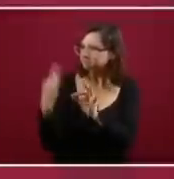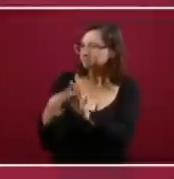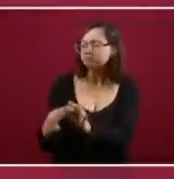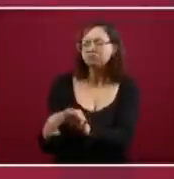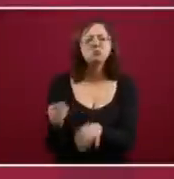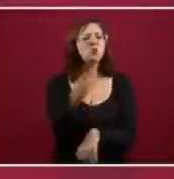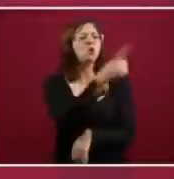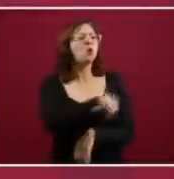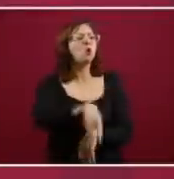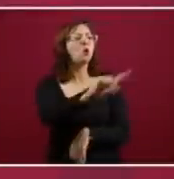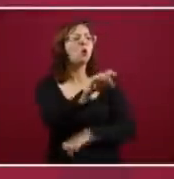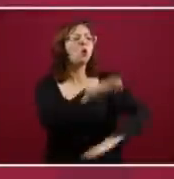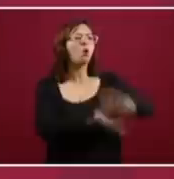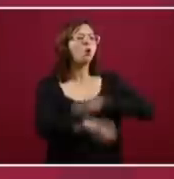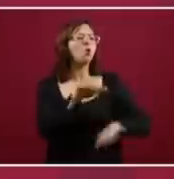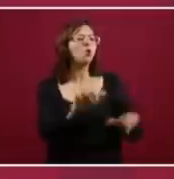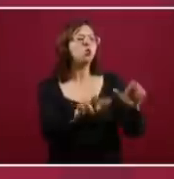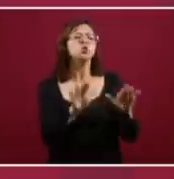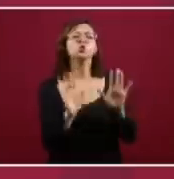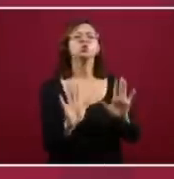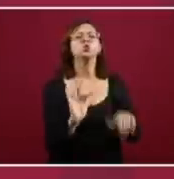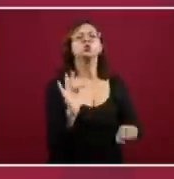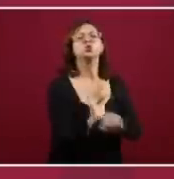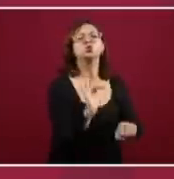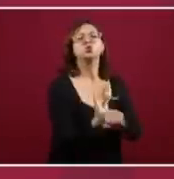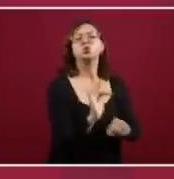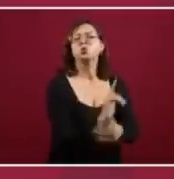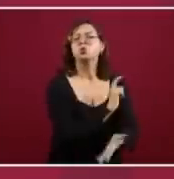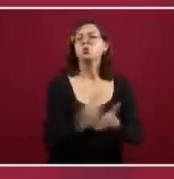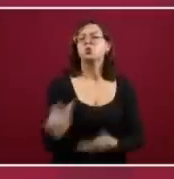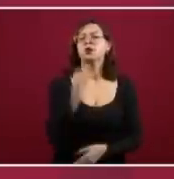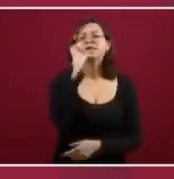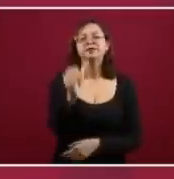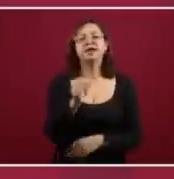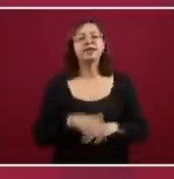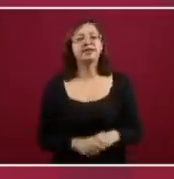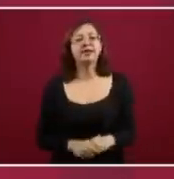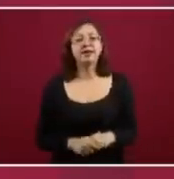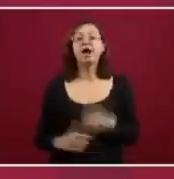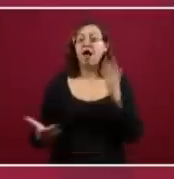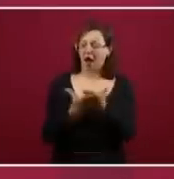arriba y ahora es delito grave